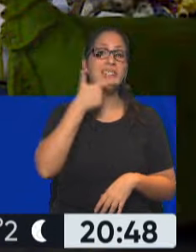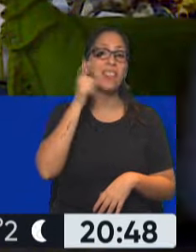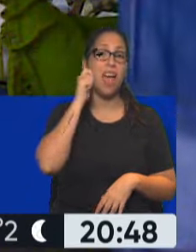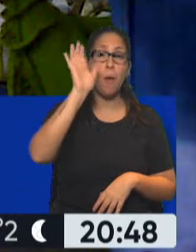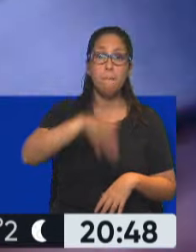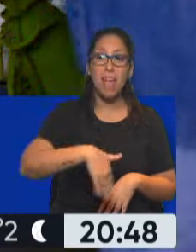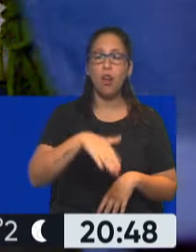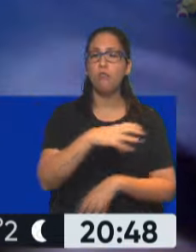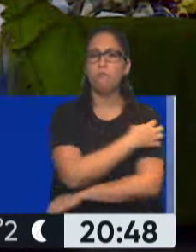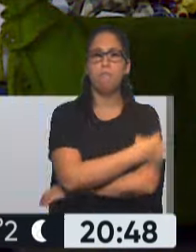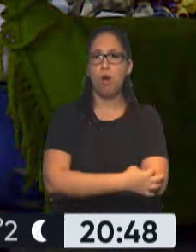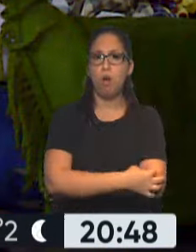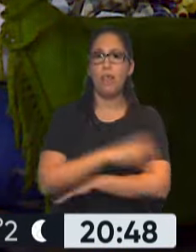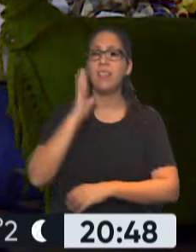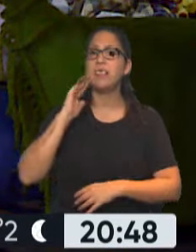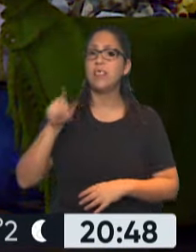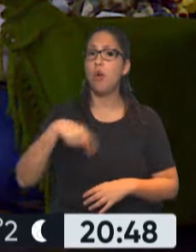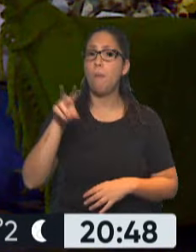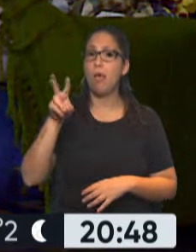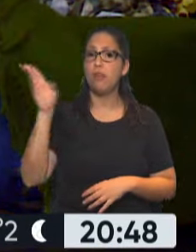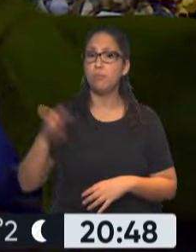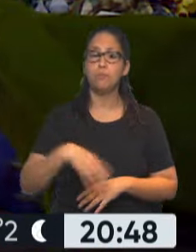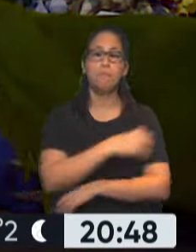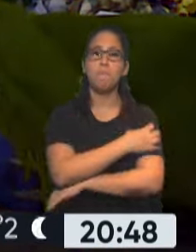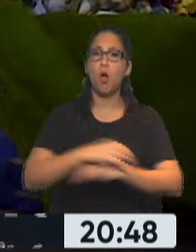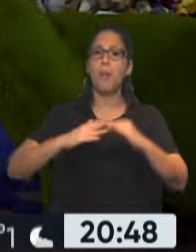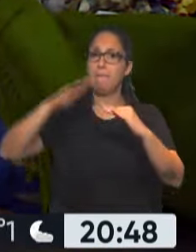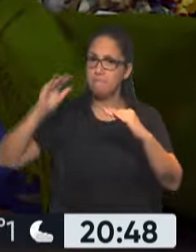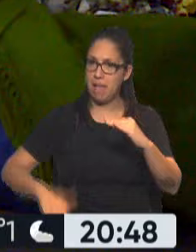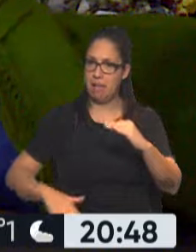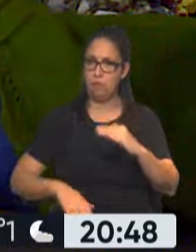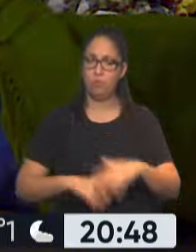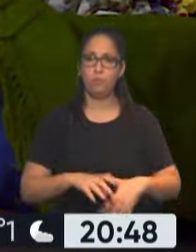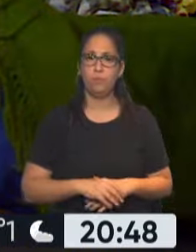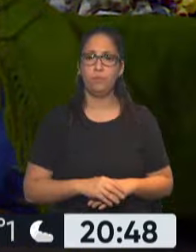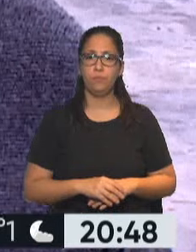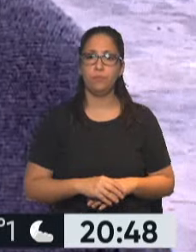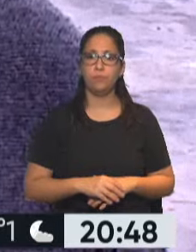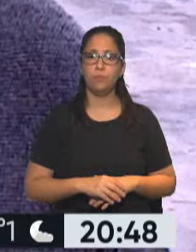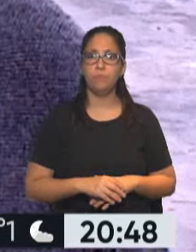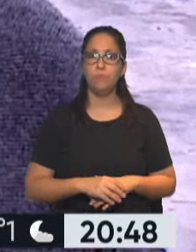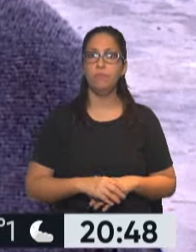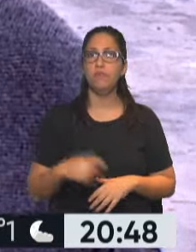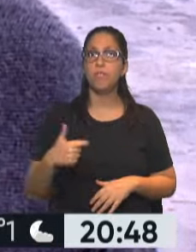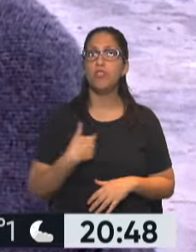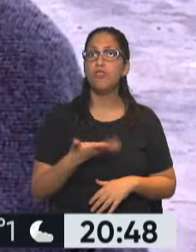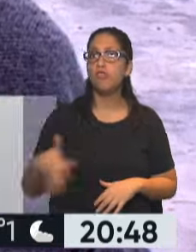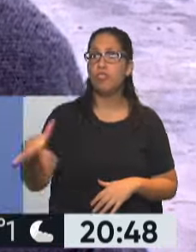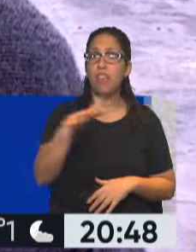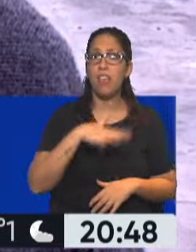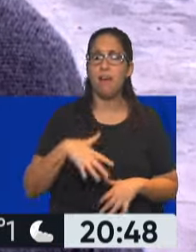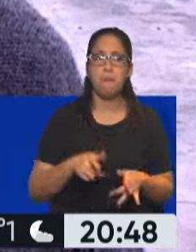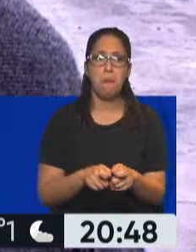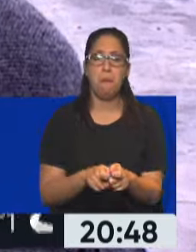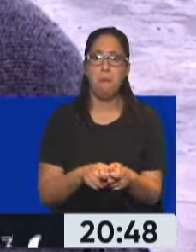de pobreza y 16,2% de indigencia. La situación de la pobreza se ha incrementado de manera superlativa, yo